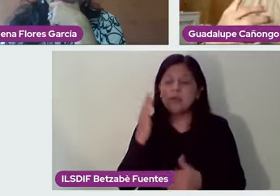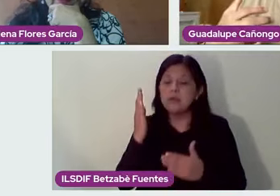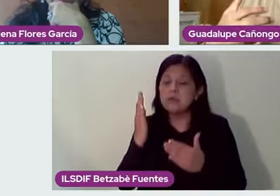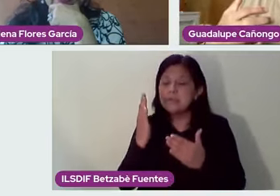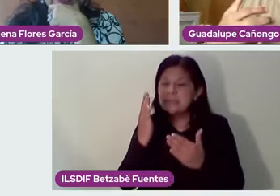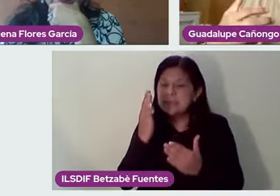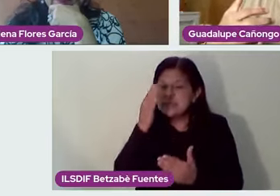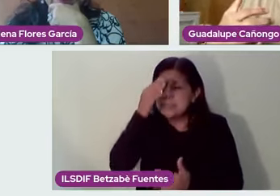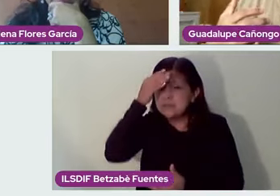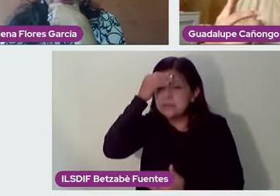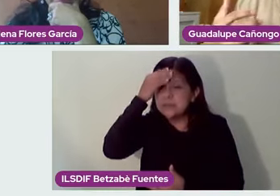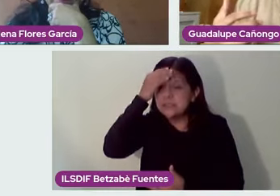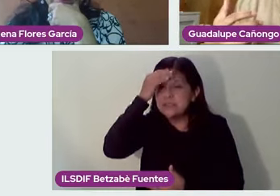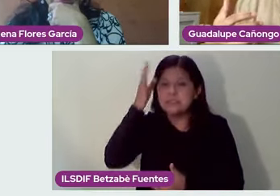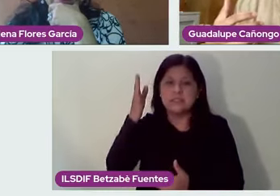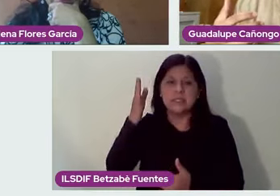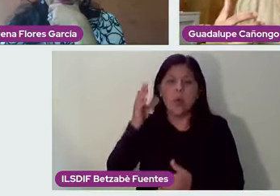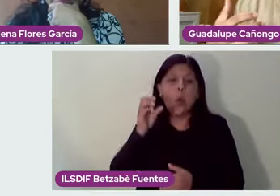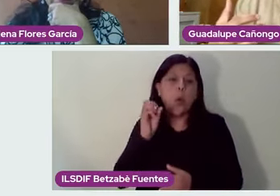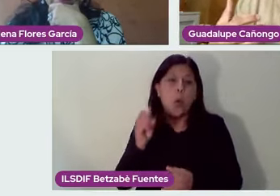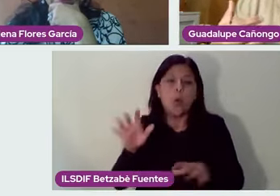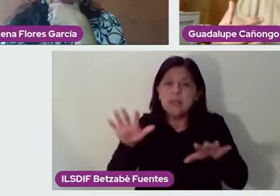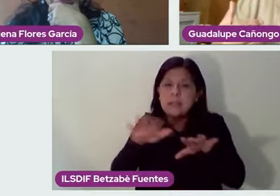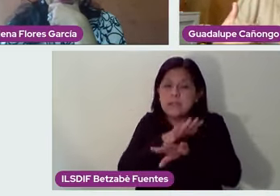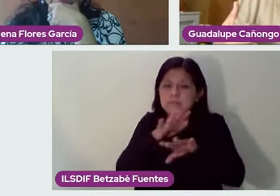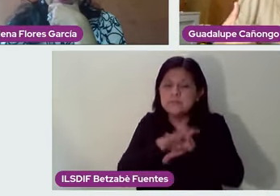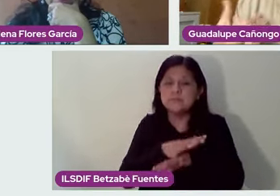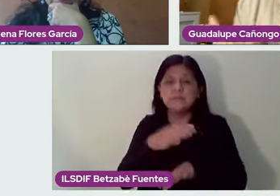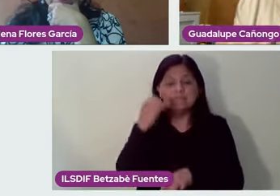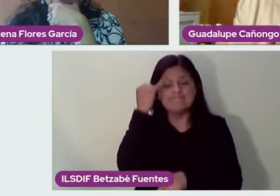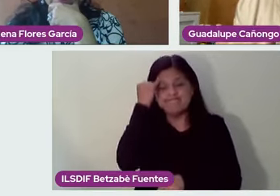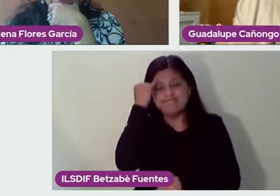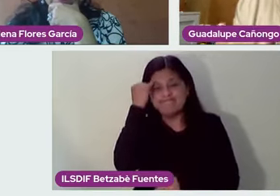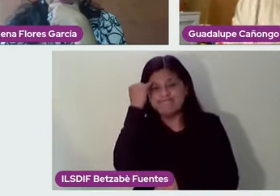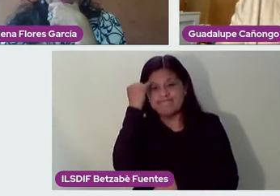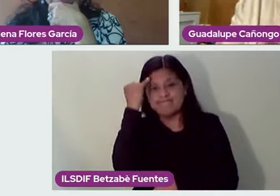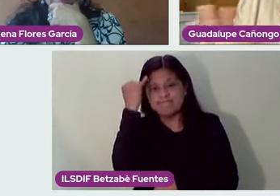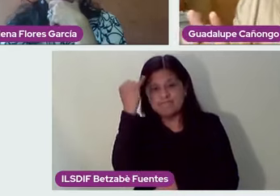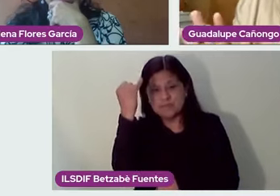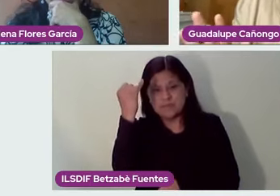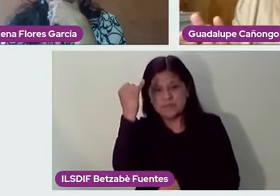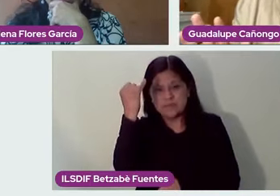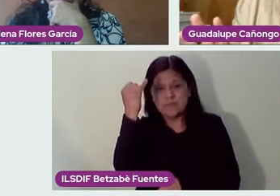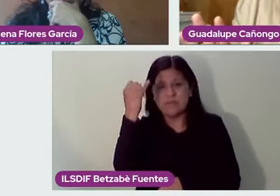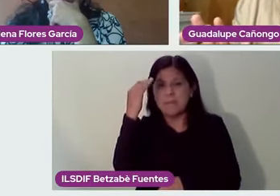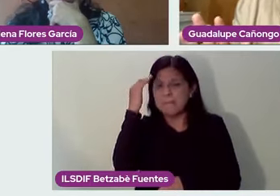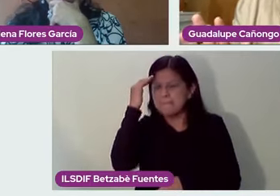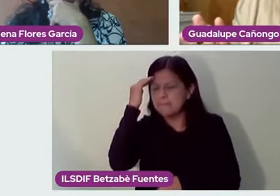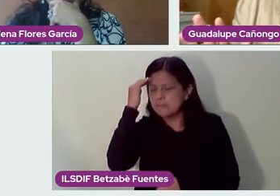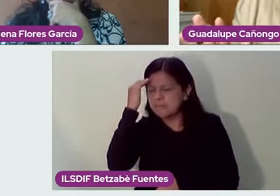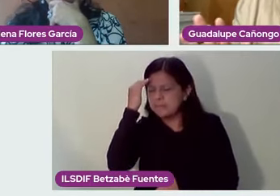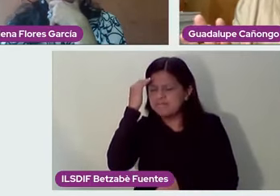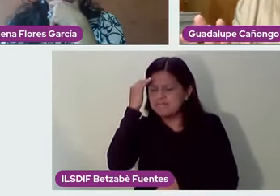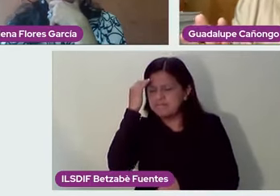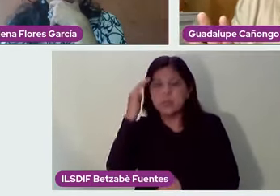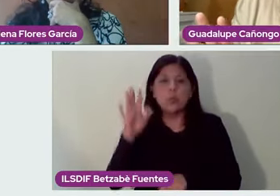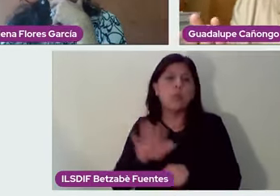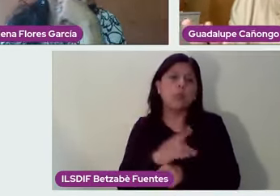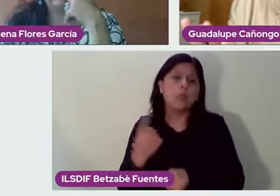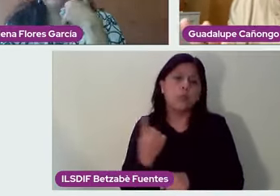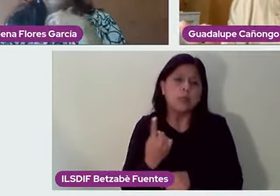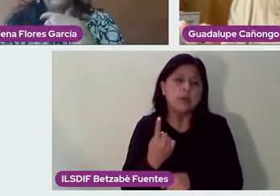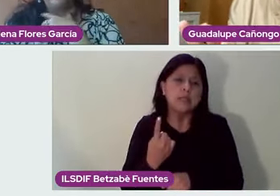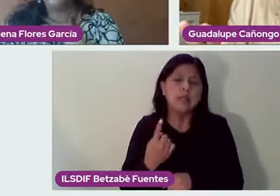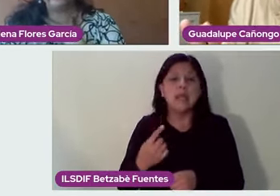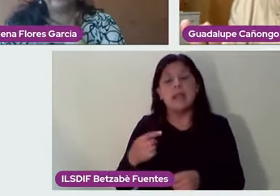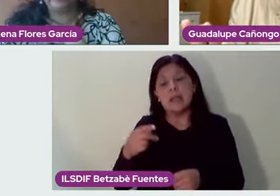¿no? Que desafortunadamente son muy comunes y que son equivocadas respecto de la vejez. Ay, no,